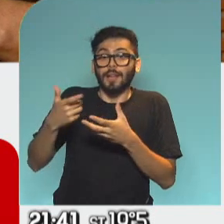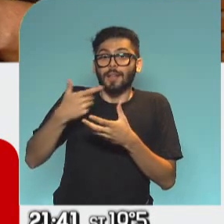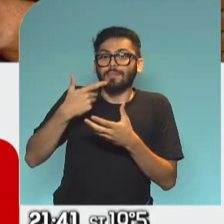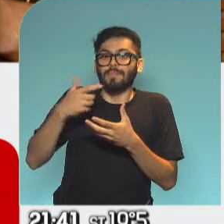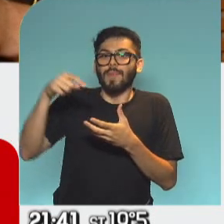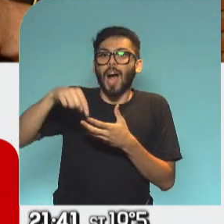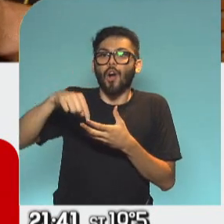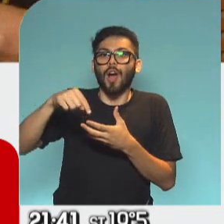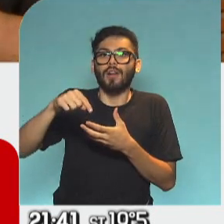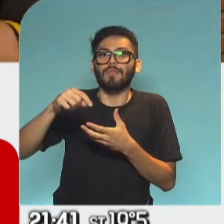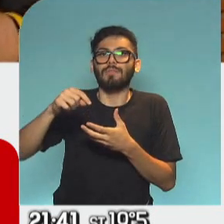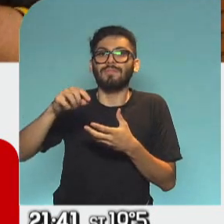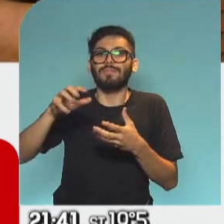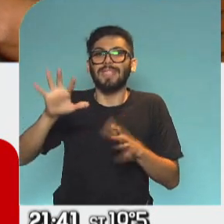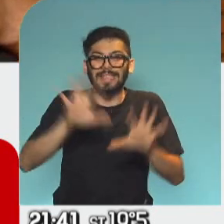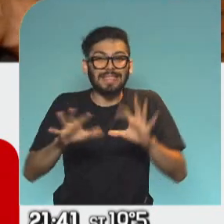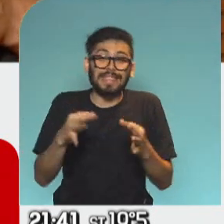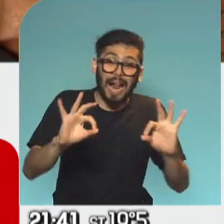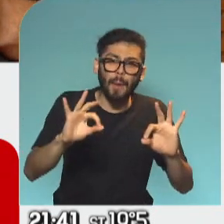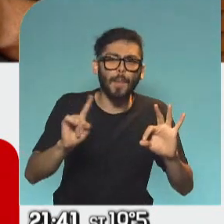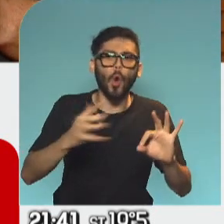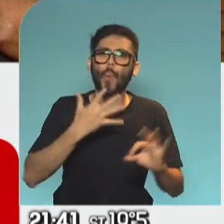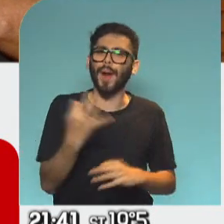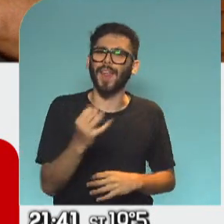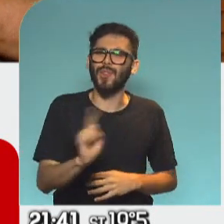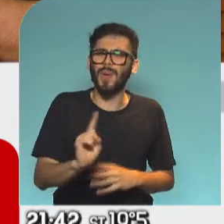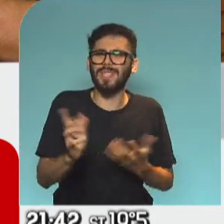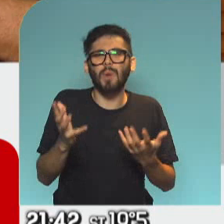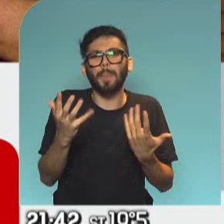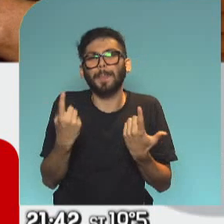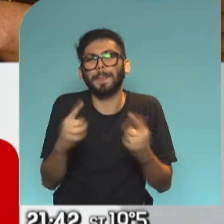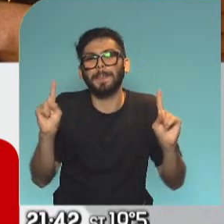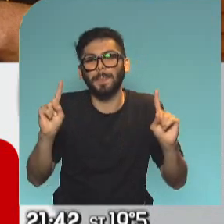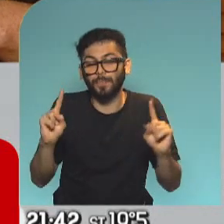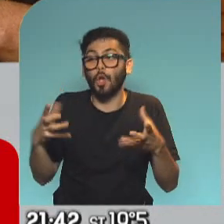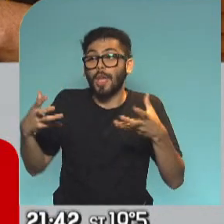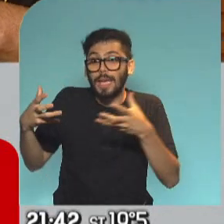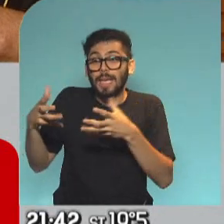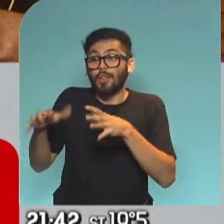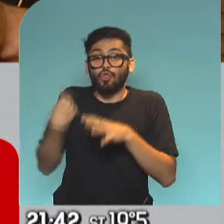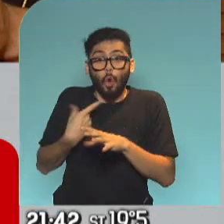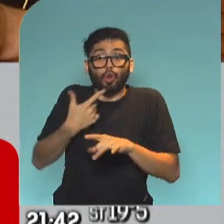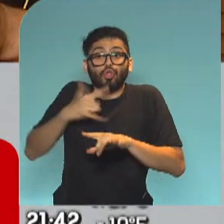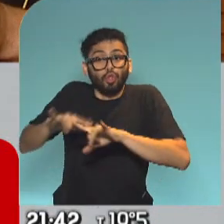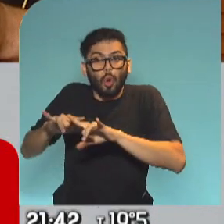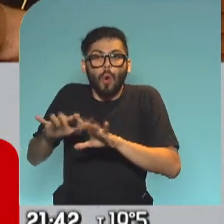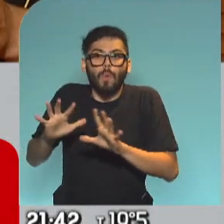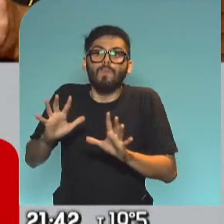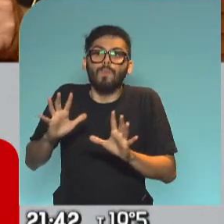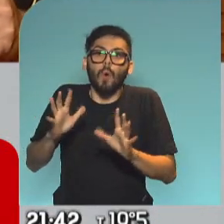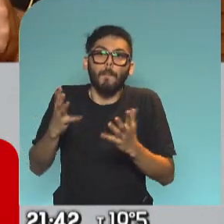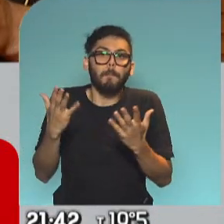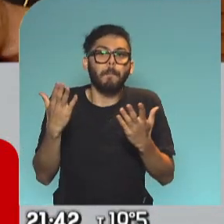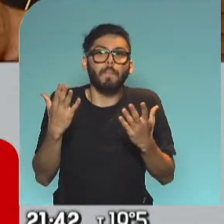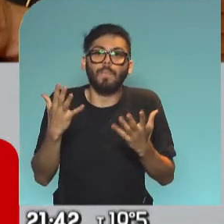es la realidad del mundo del espectáculo. Es una realidad aislada de nuestro espectáculo que pudo convivir con este momento y reinventarse de manera virtual,